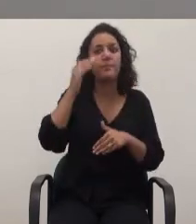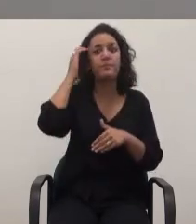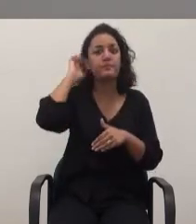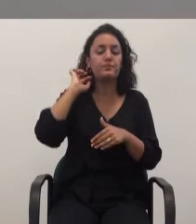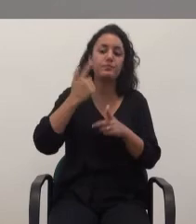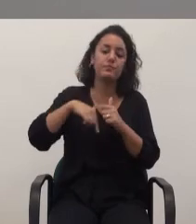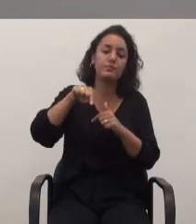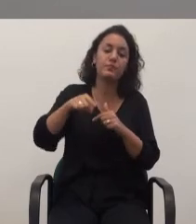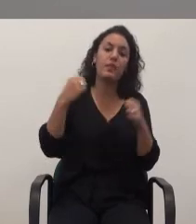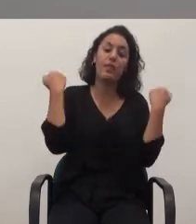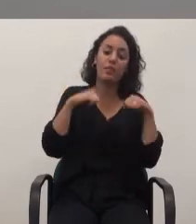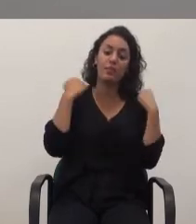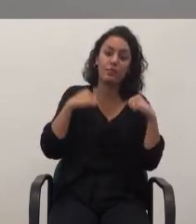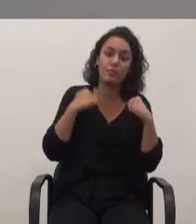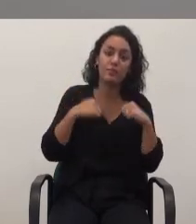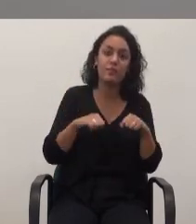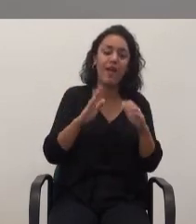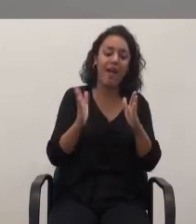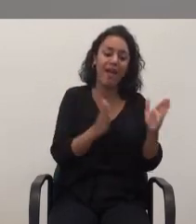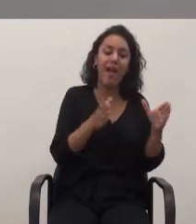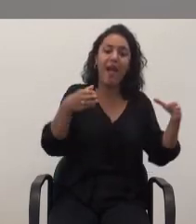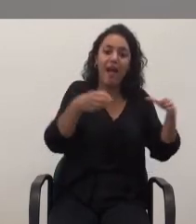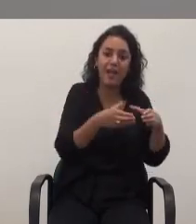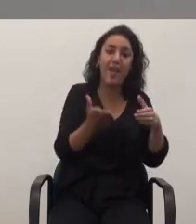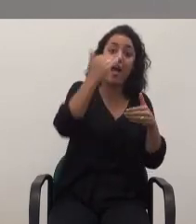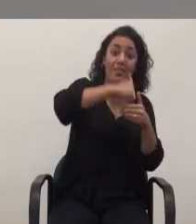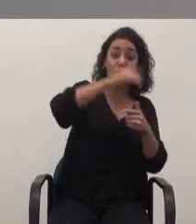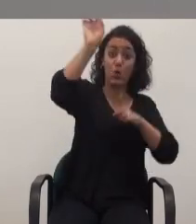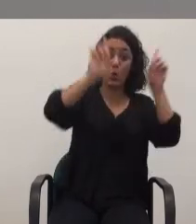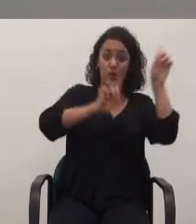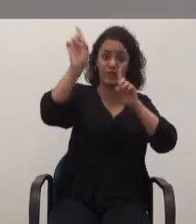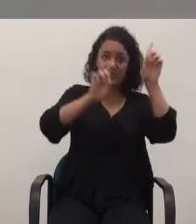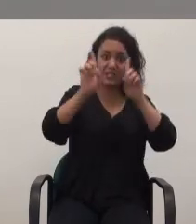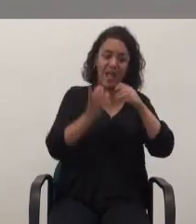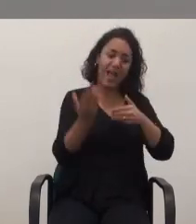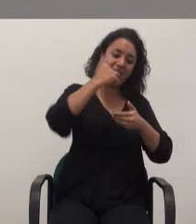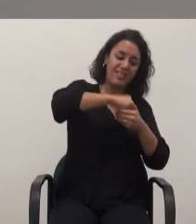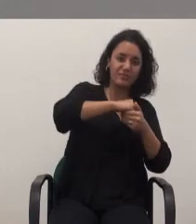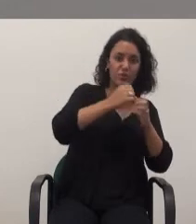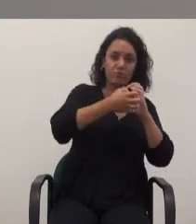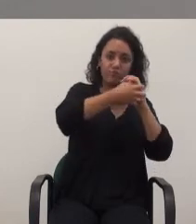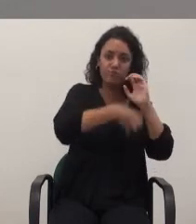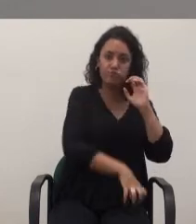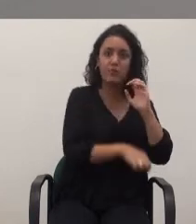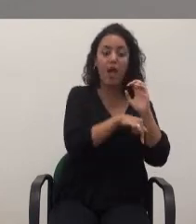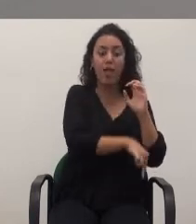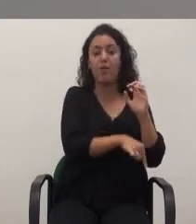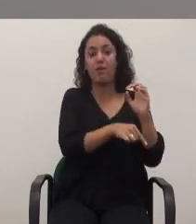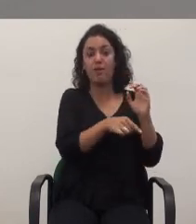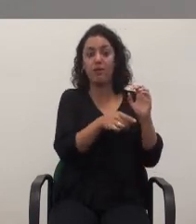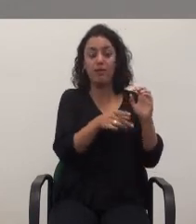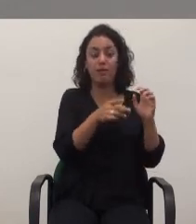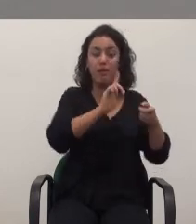de la educación física dentro de la Universidad de la República, en su relación con la enseñanza, la investigación